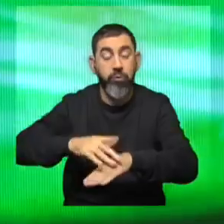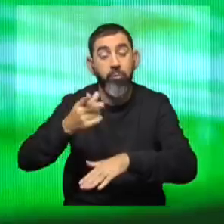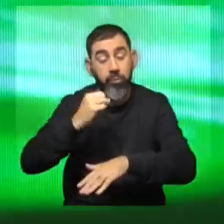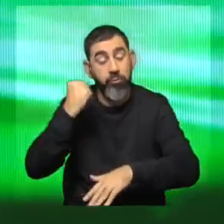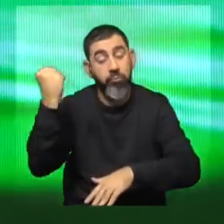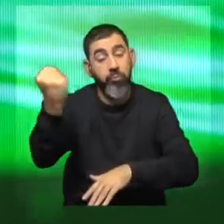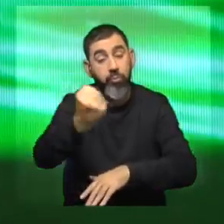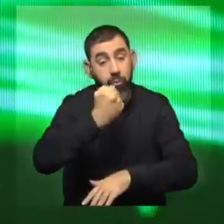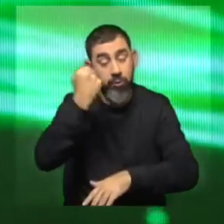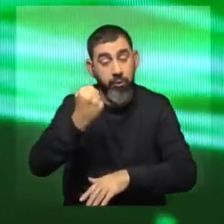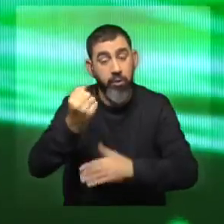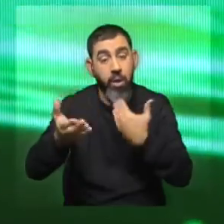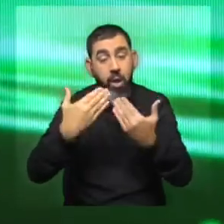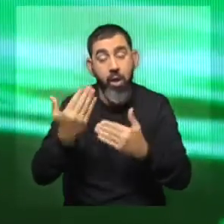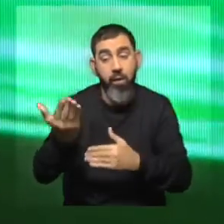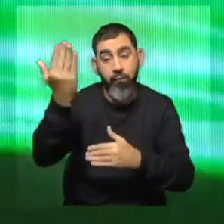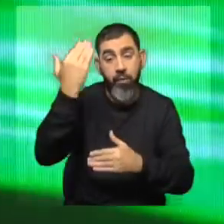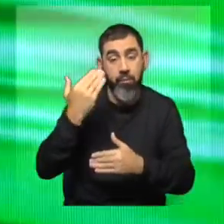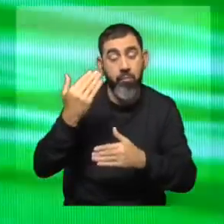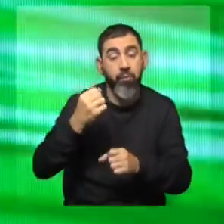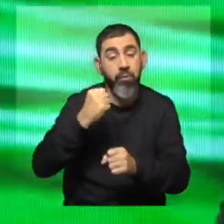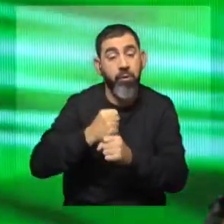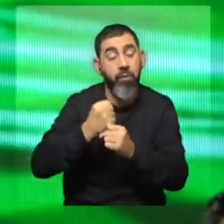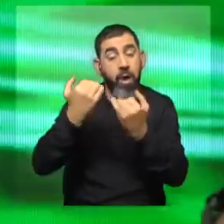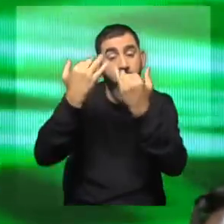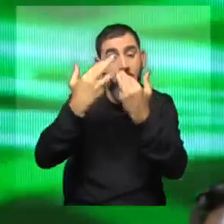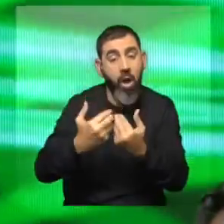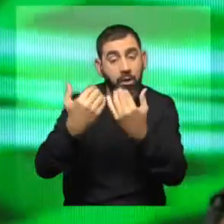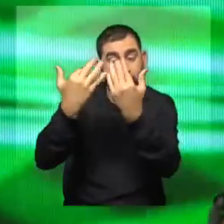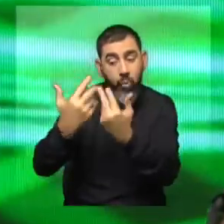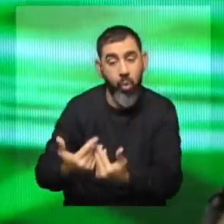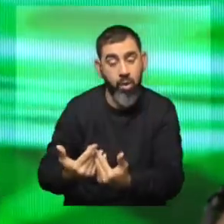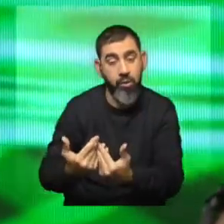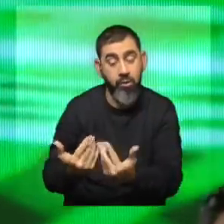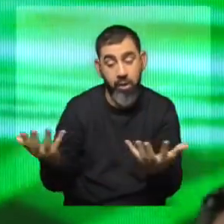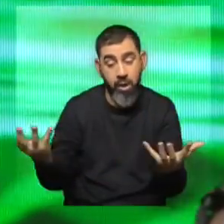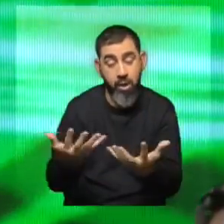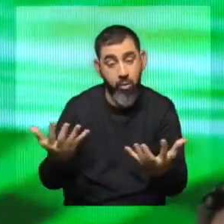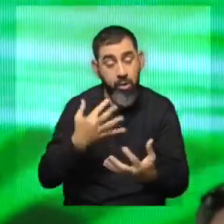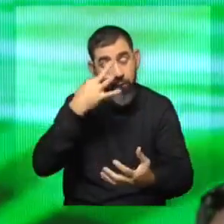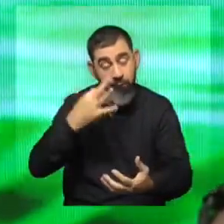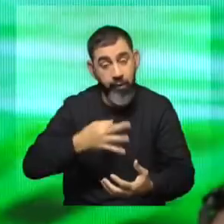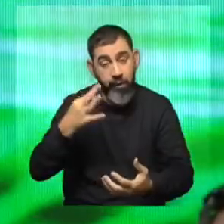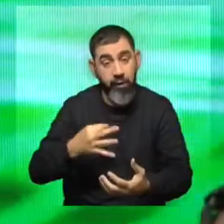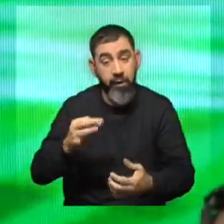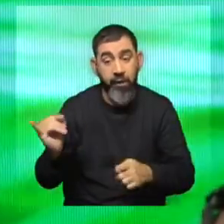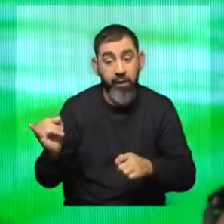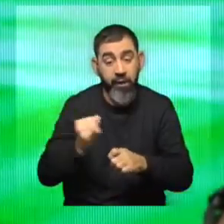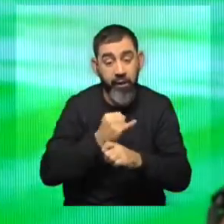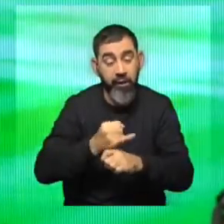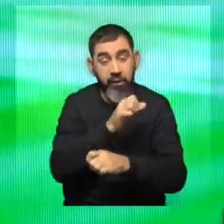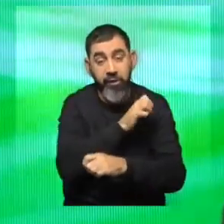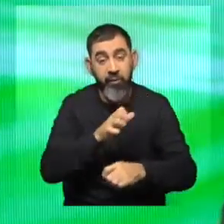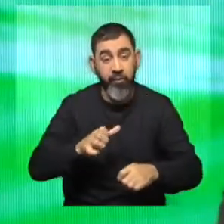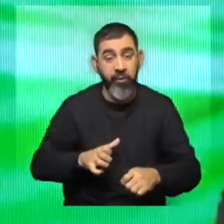importante esto que hablábamos recién de trabajar de forma articulada o sea hoy en día realmente para todas las instituciones del estado